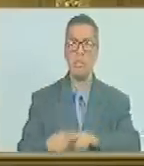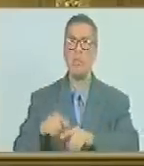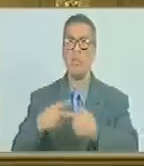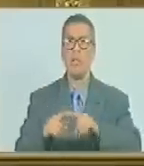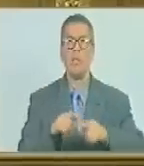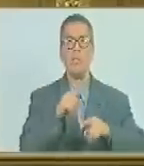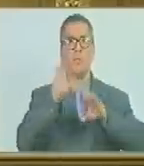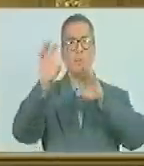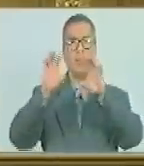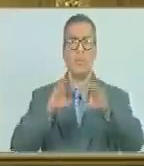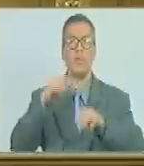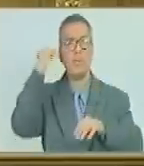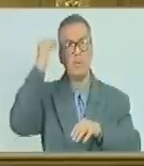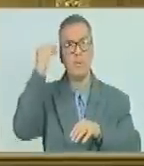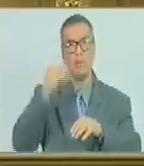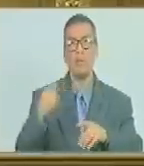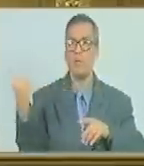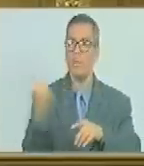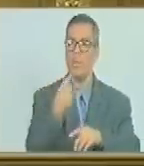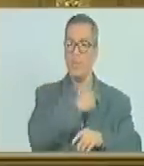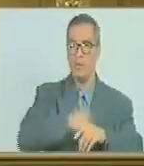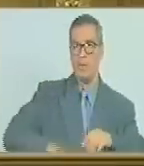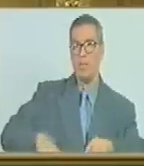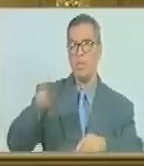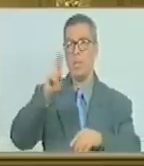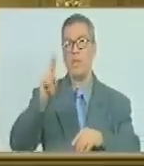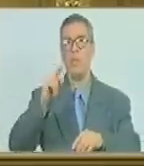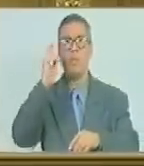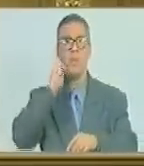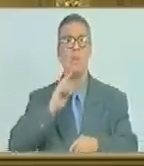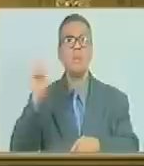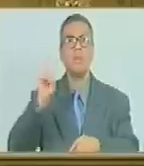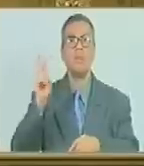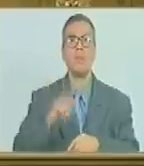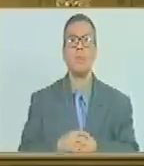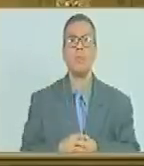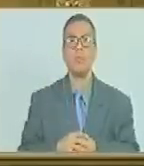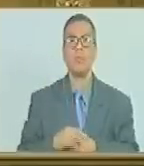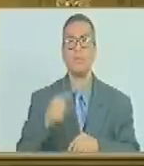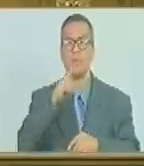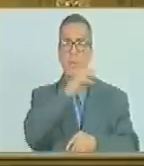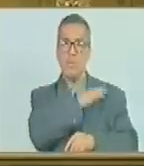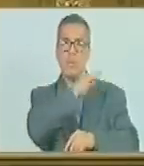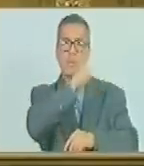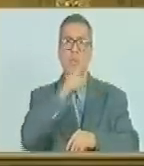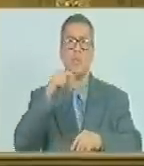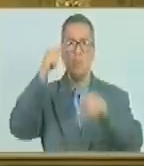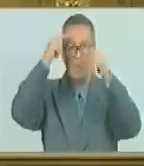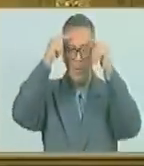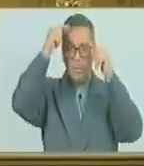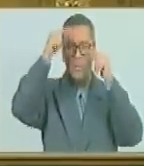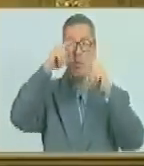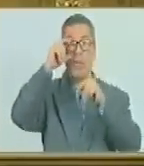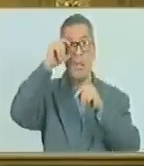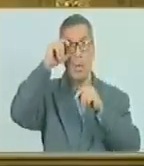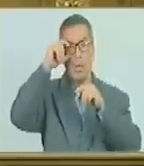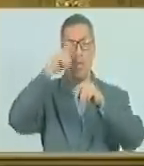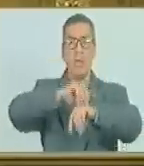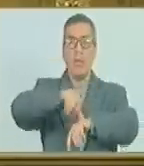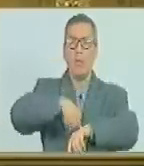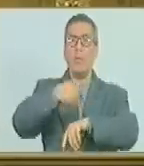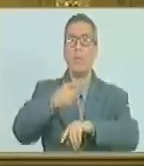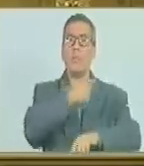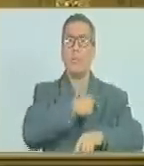foráneas. Y considerando que con la llegada del presidente de la República Bolivariana de Venezuela, el comandante eterno Hugo Chávez, y posteriormente